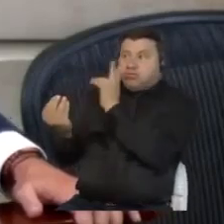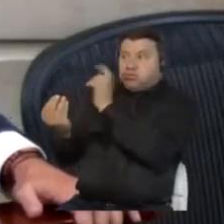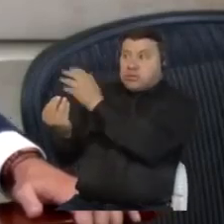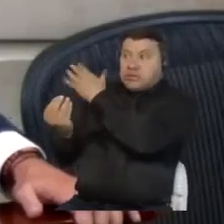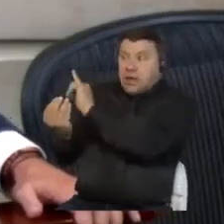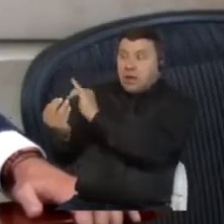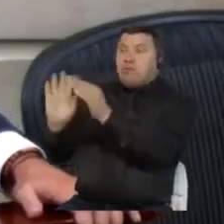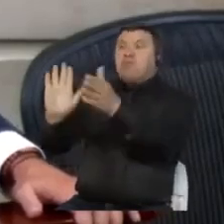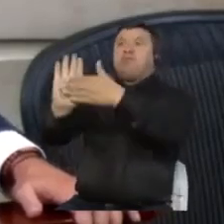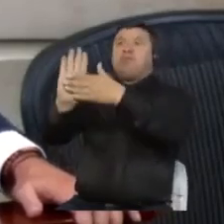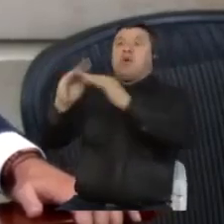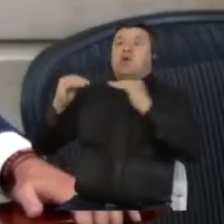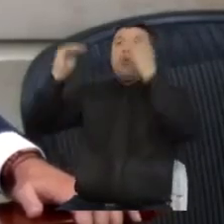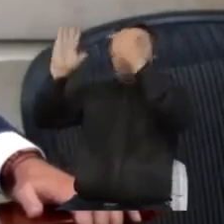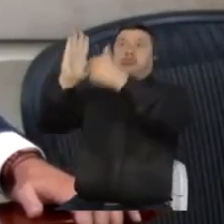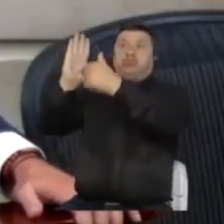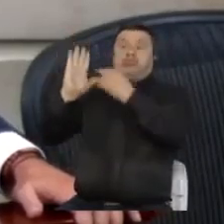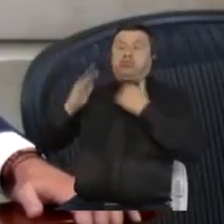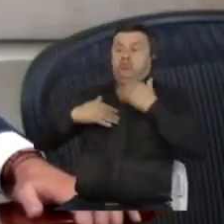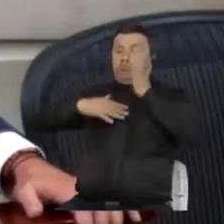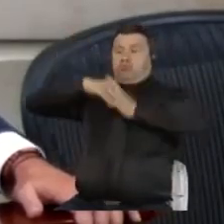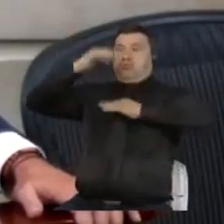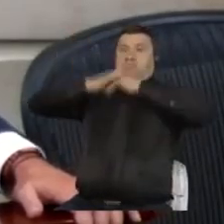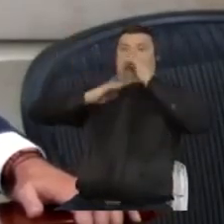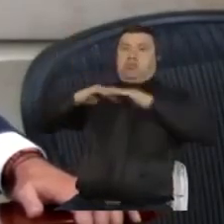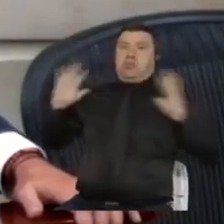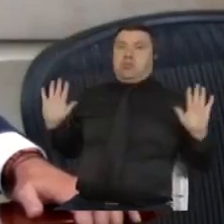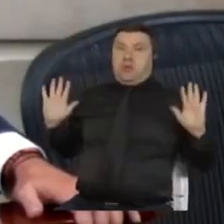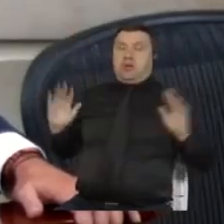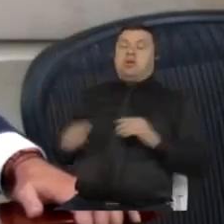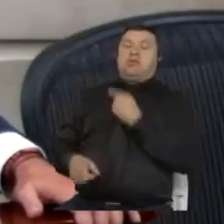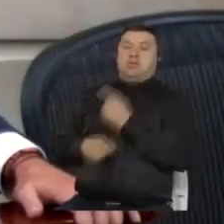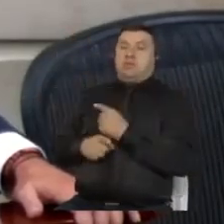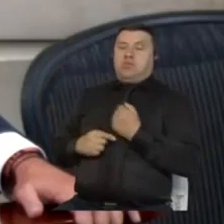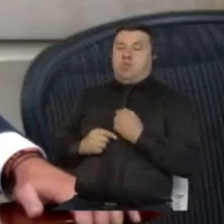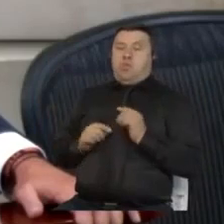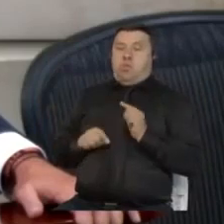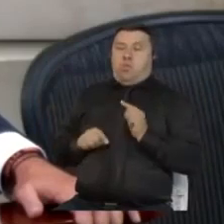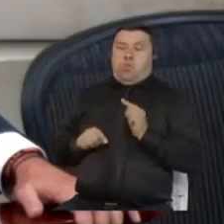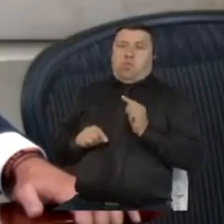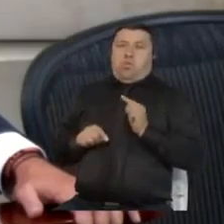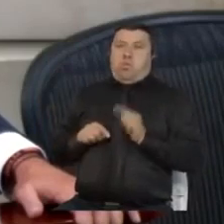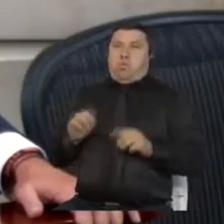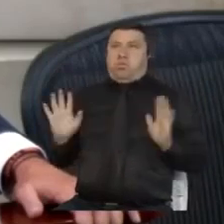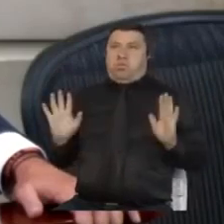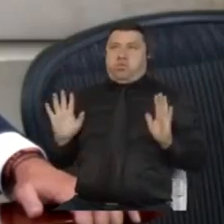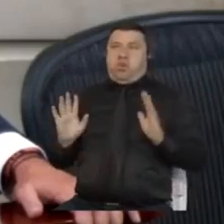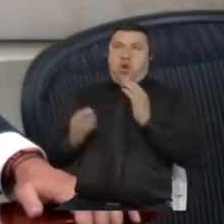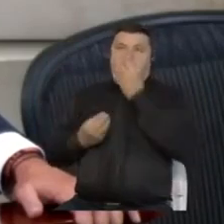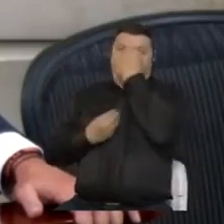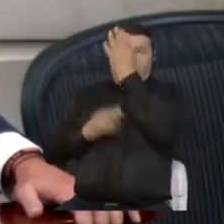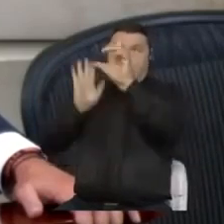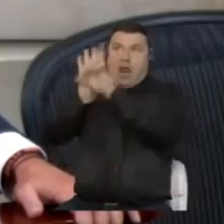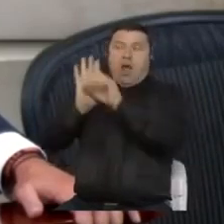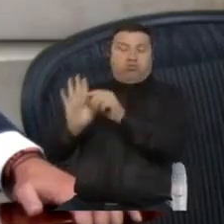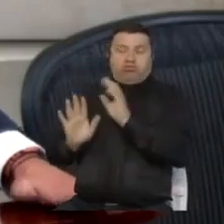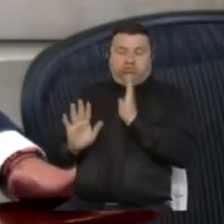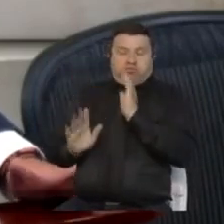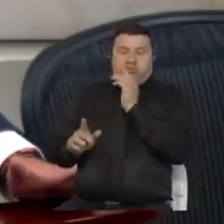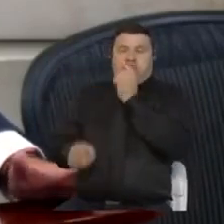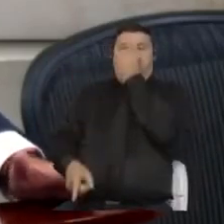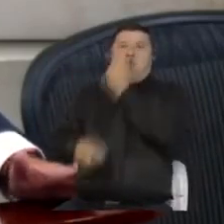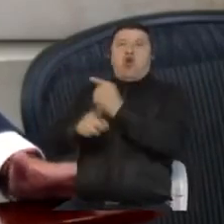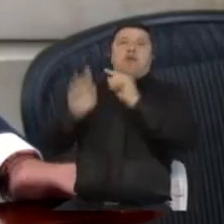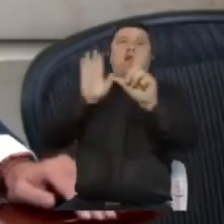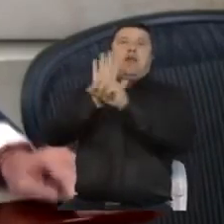notificándole al magistrado que están subsanados y que por tanto no hay desacato alguno y se